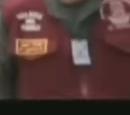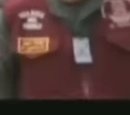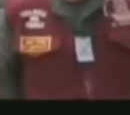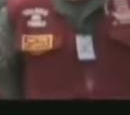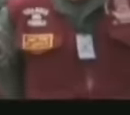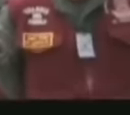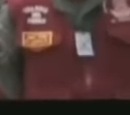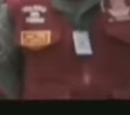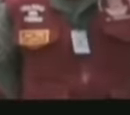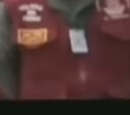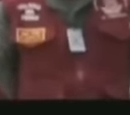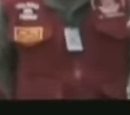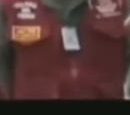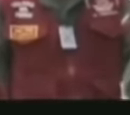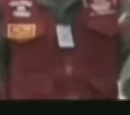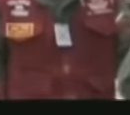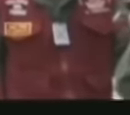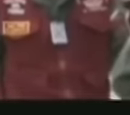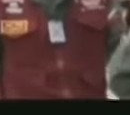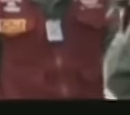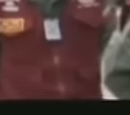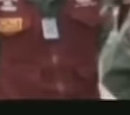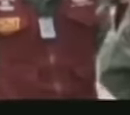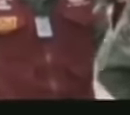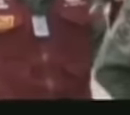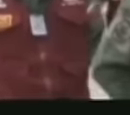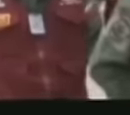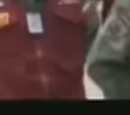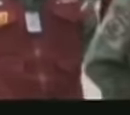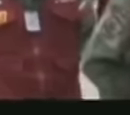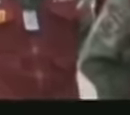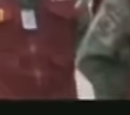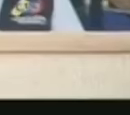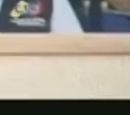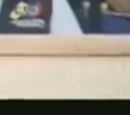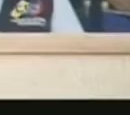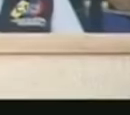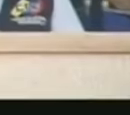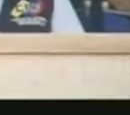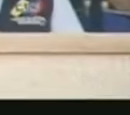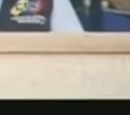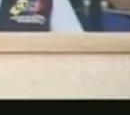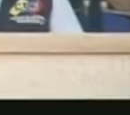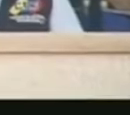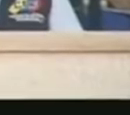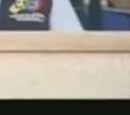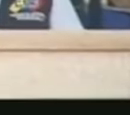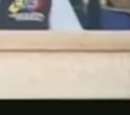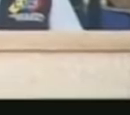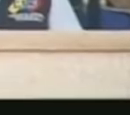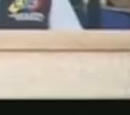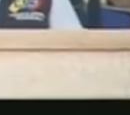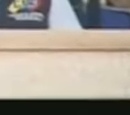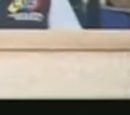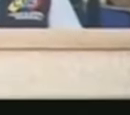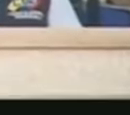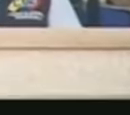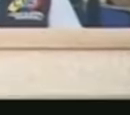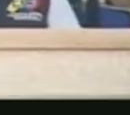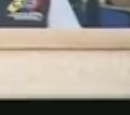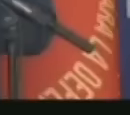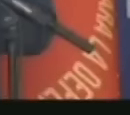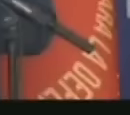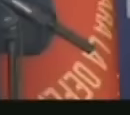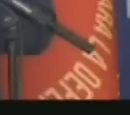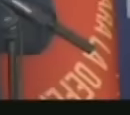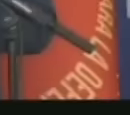usurpe la función del poder electoral, y lo advierto aquí de manera clara en medio de el alto mando político-militar de la